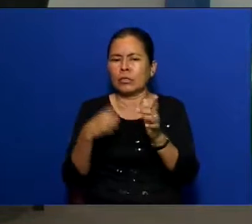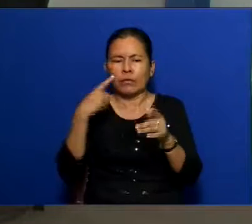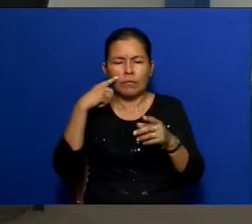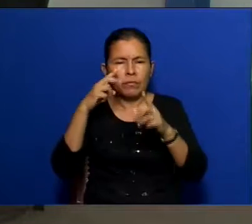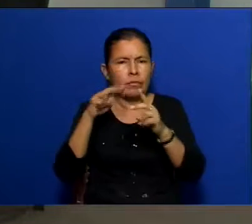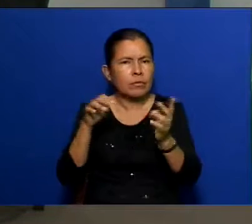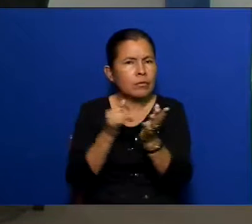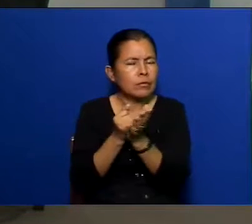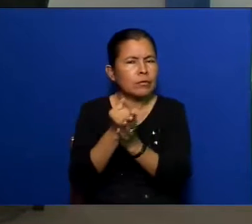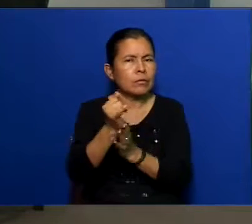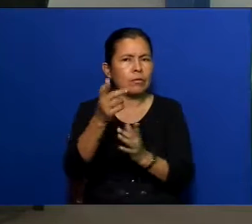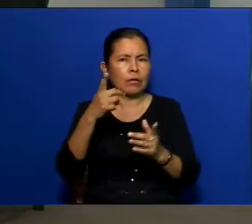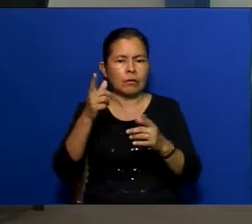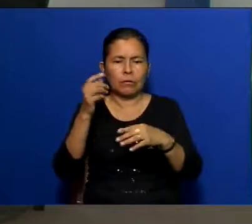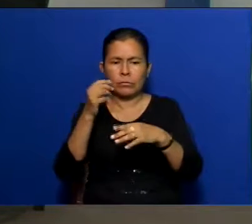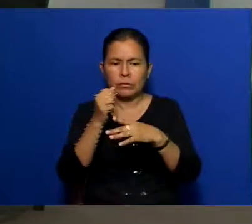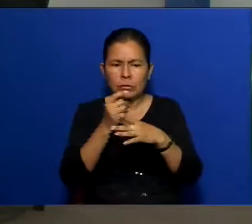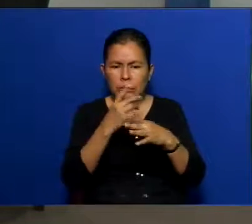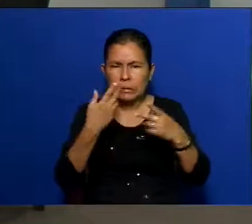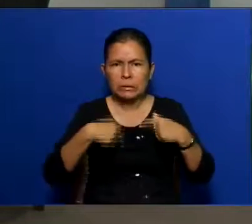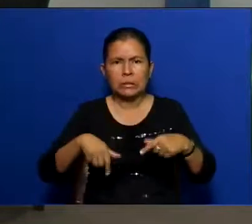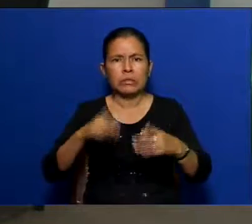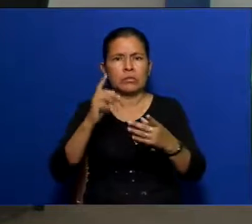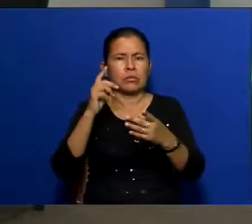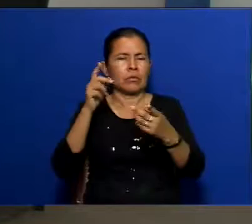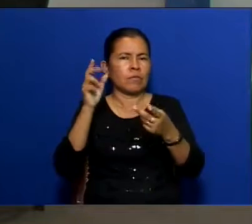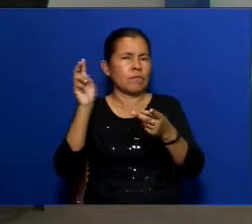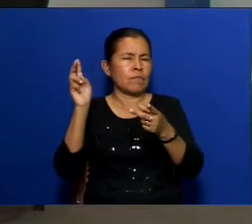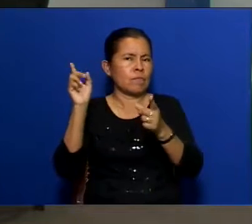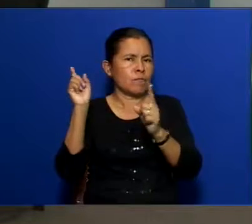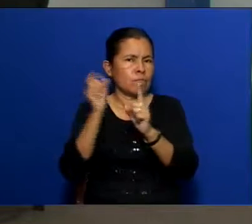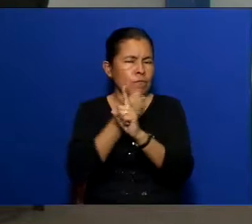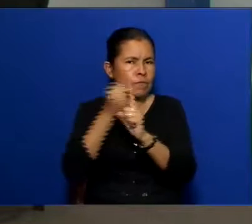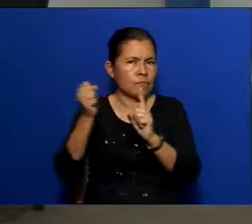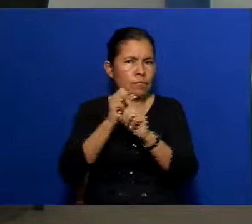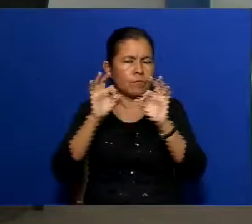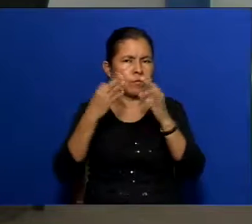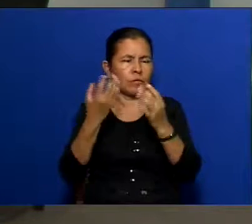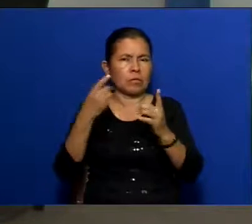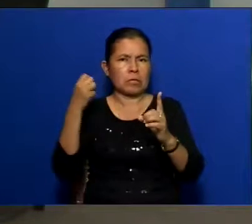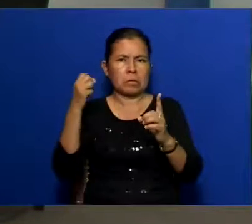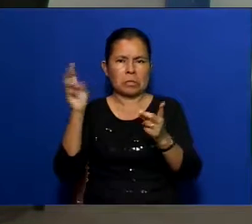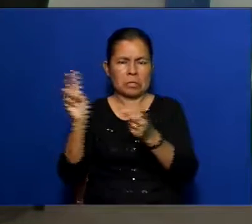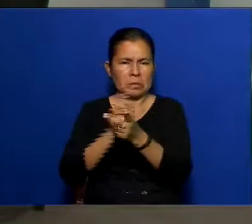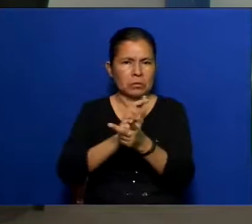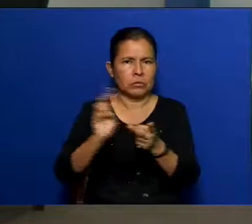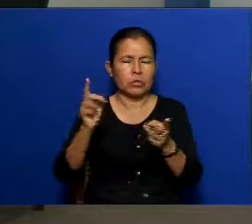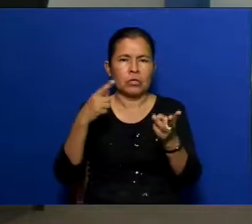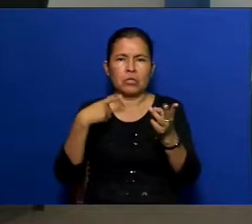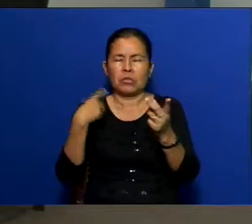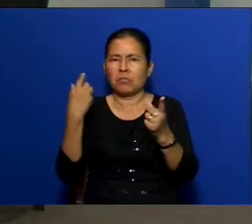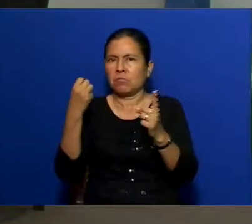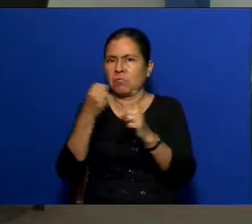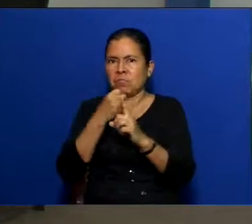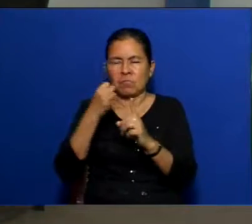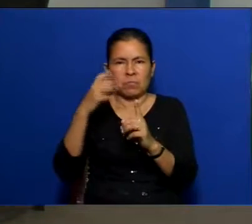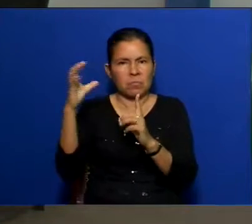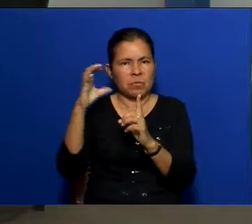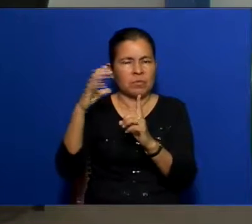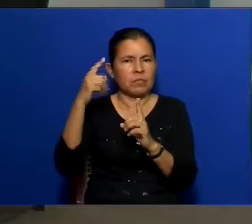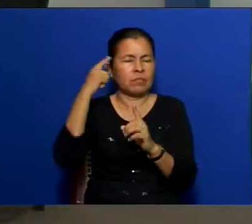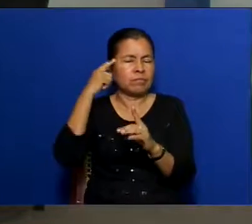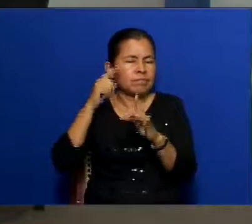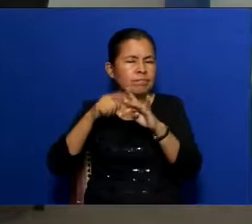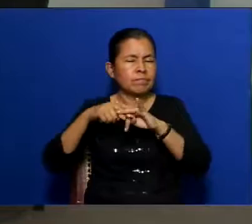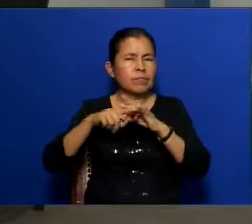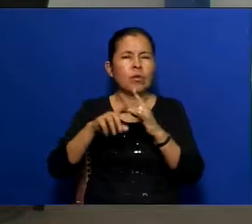de violencia intrafamiliar, delitos sexuales, violencia psicológica y homicidios en general, ¿verdad? Porque